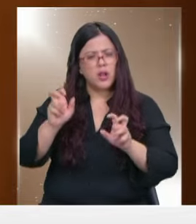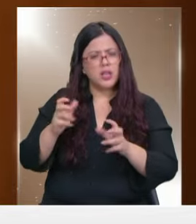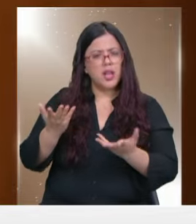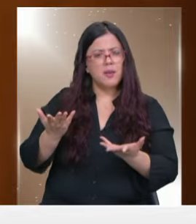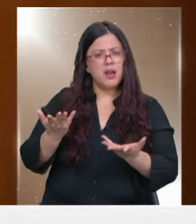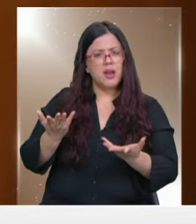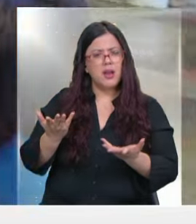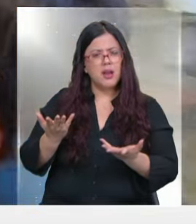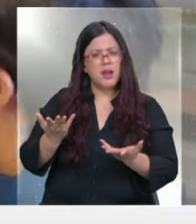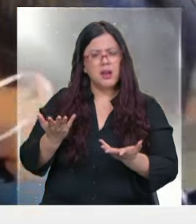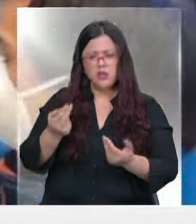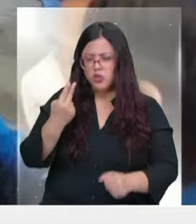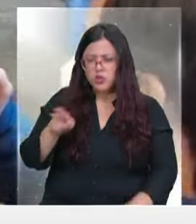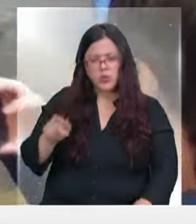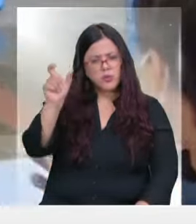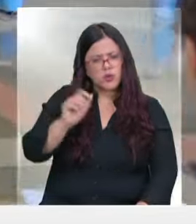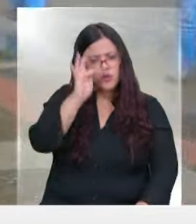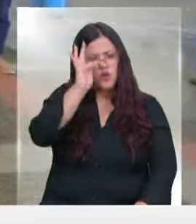funcionario público.